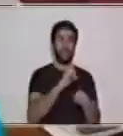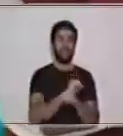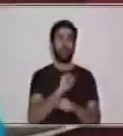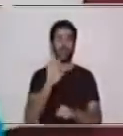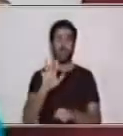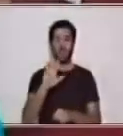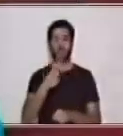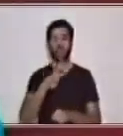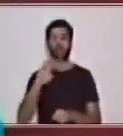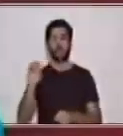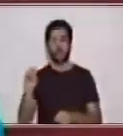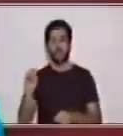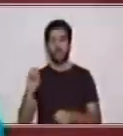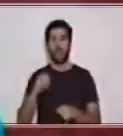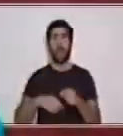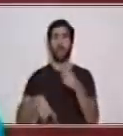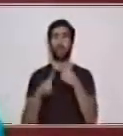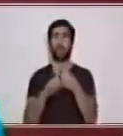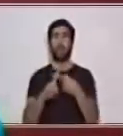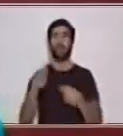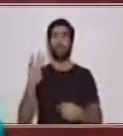30, más 4,